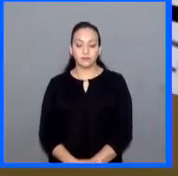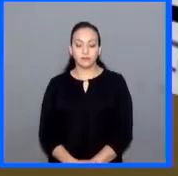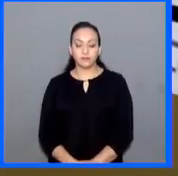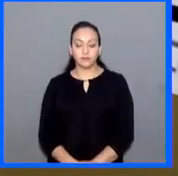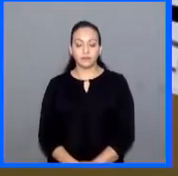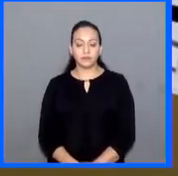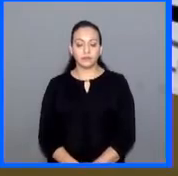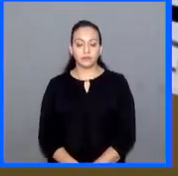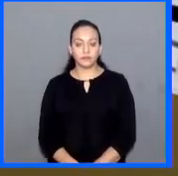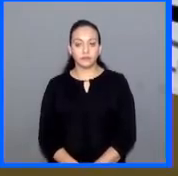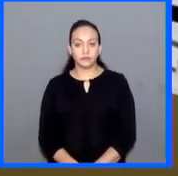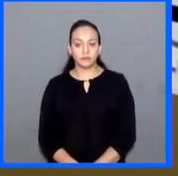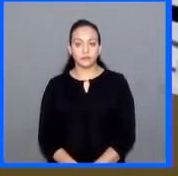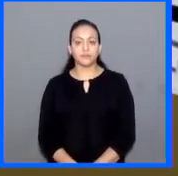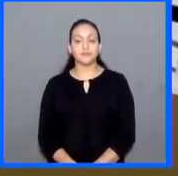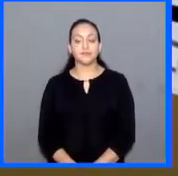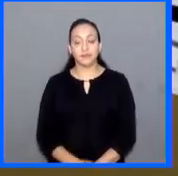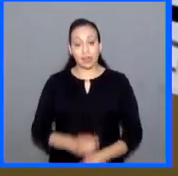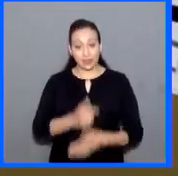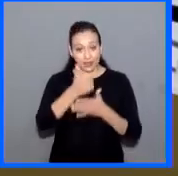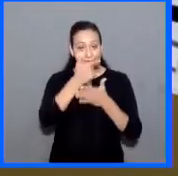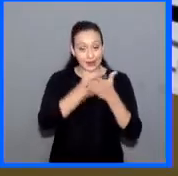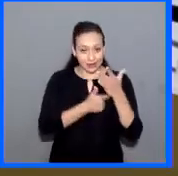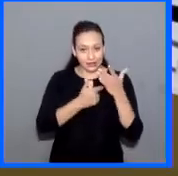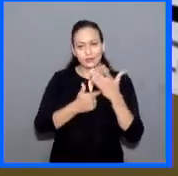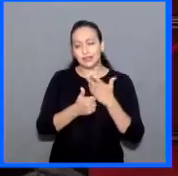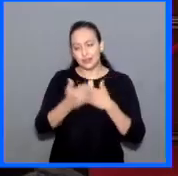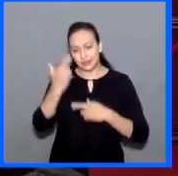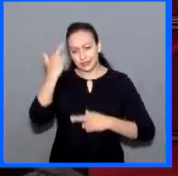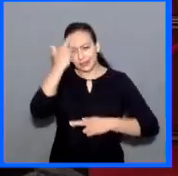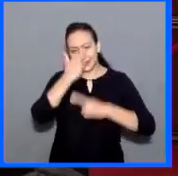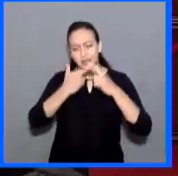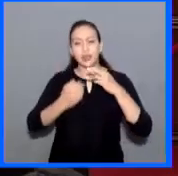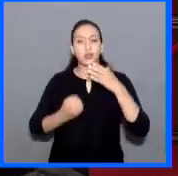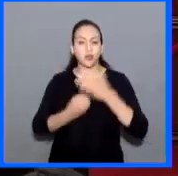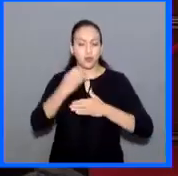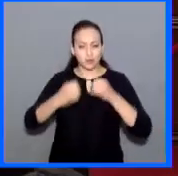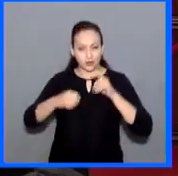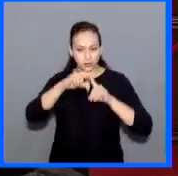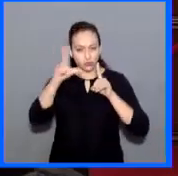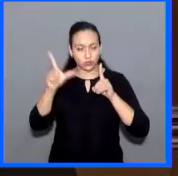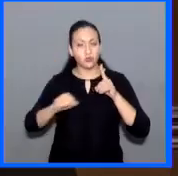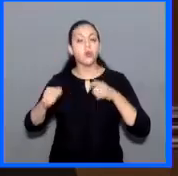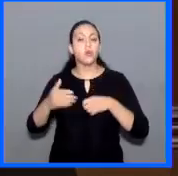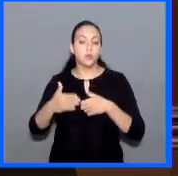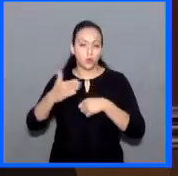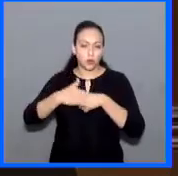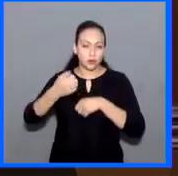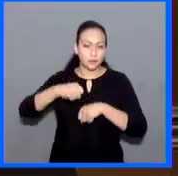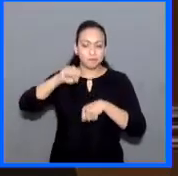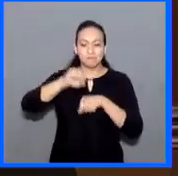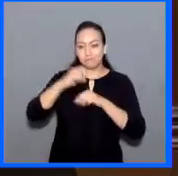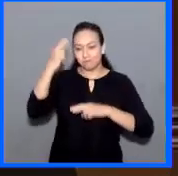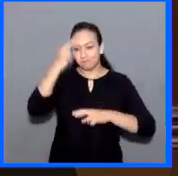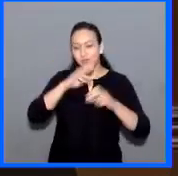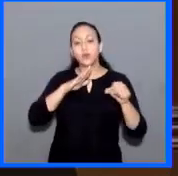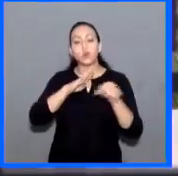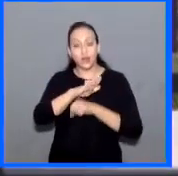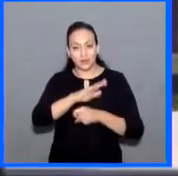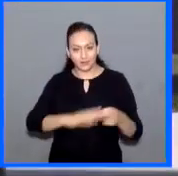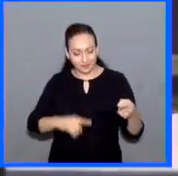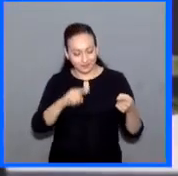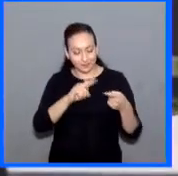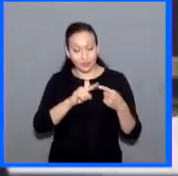Y de la lista de asuntos que analizaría y resolvería la nueva Suprema Corte de Justicia la próxima semana destacan una